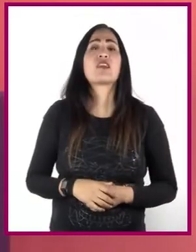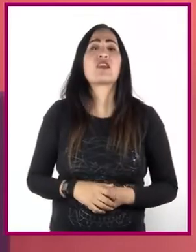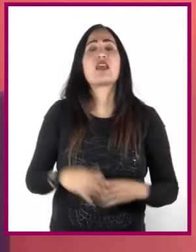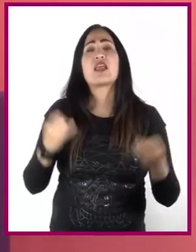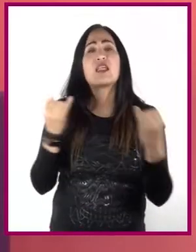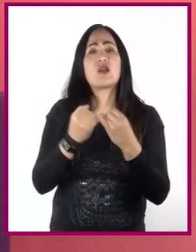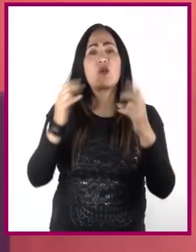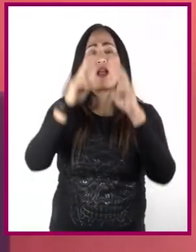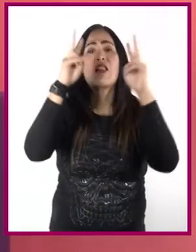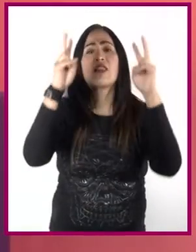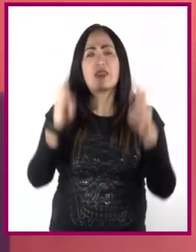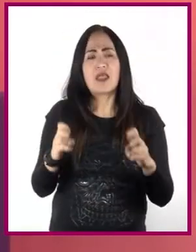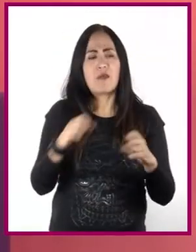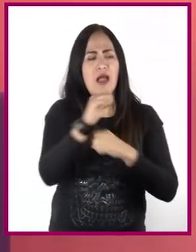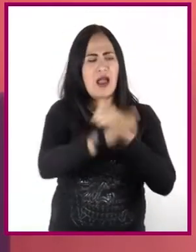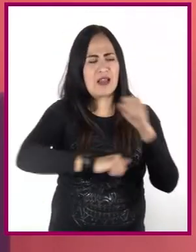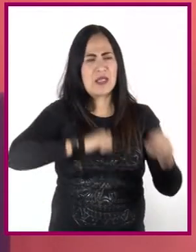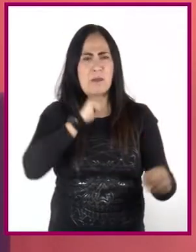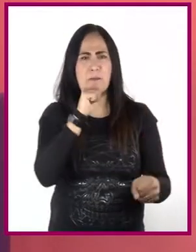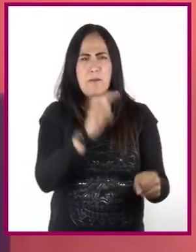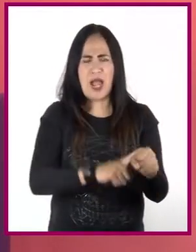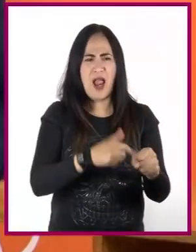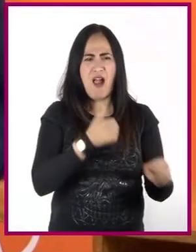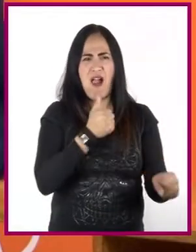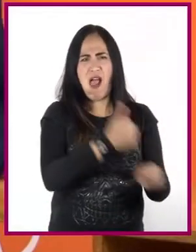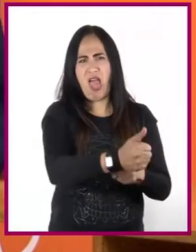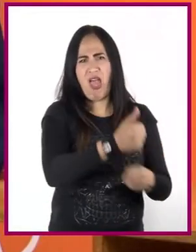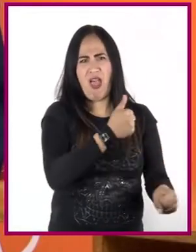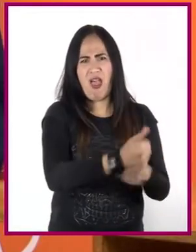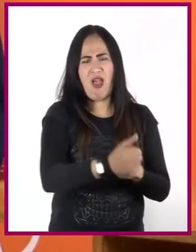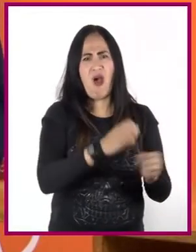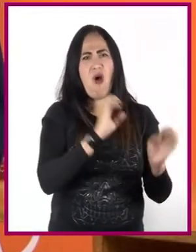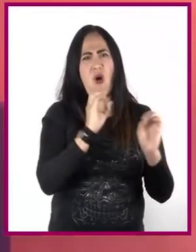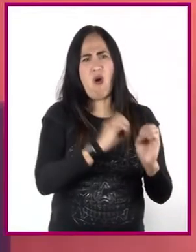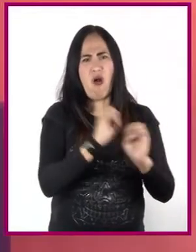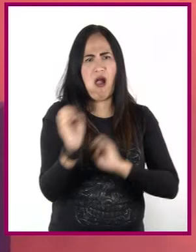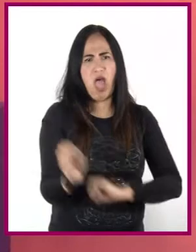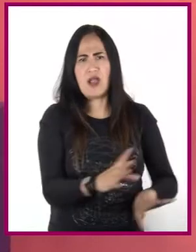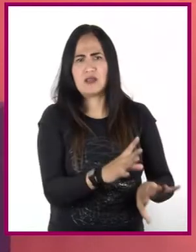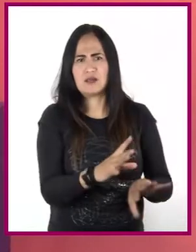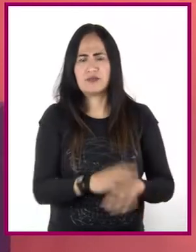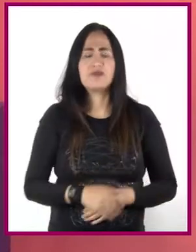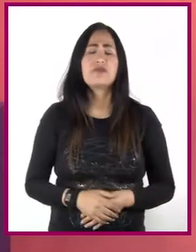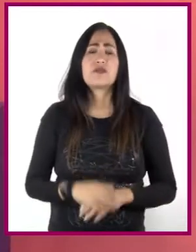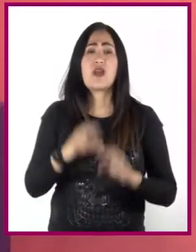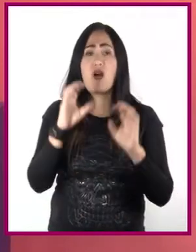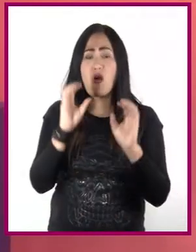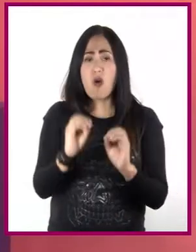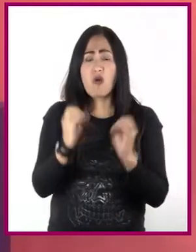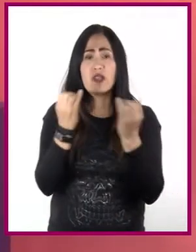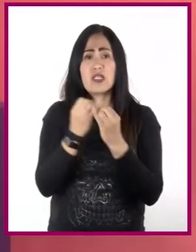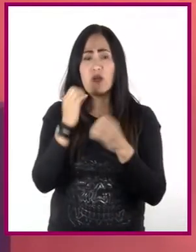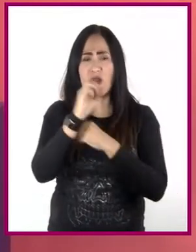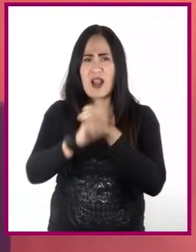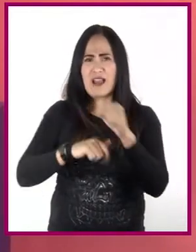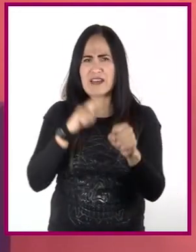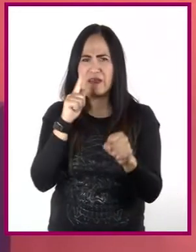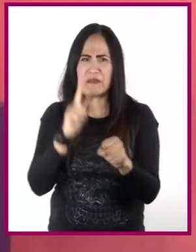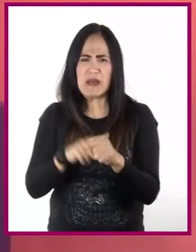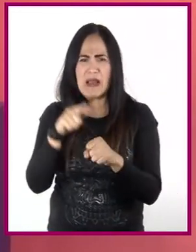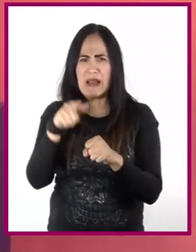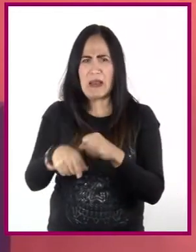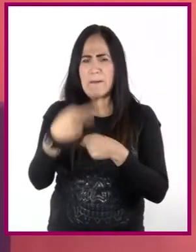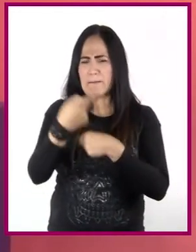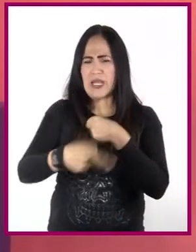el tema del maltrato animal o del abandono. ¿Sabes? También el hecho de tener especies exóticas o en peligro